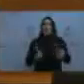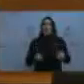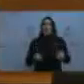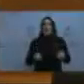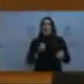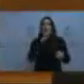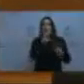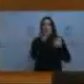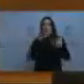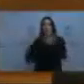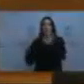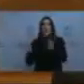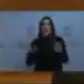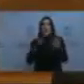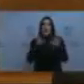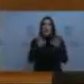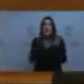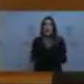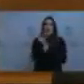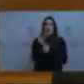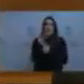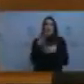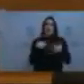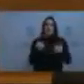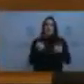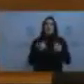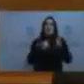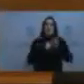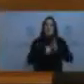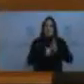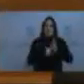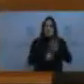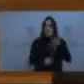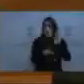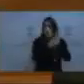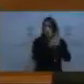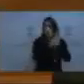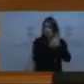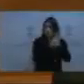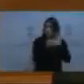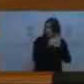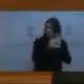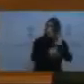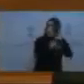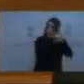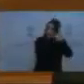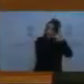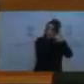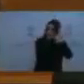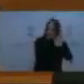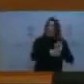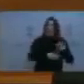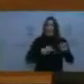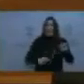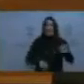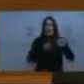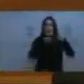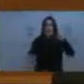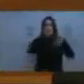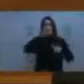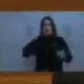leyes. Si quiere se lo cuento, porque veo que dice que no. Ley 3 de 2014, de 21 de julio,